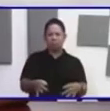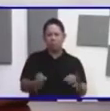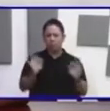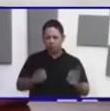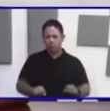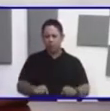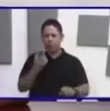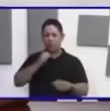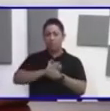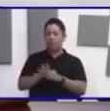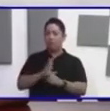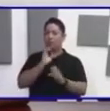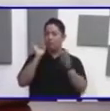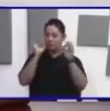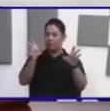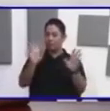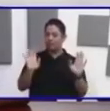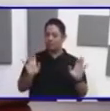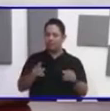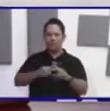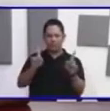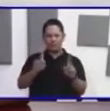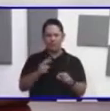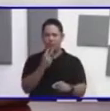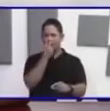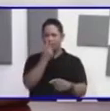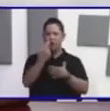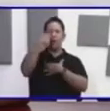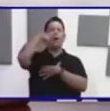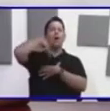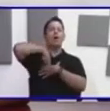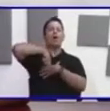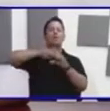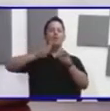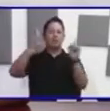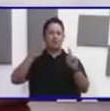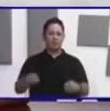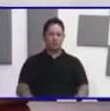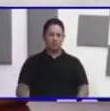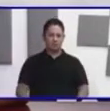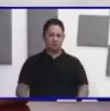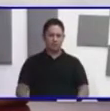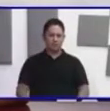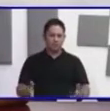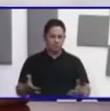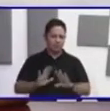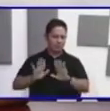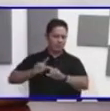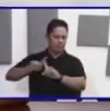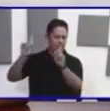del COVID-19, a tener que tener a las personas entubadas y ayudándolas a darle la asistencia para que puedan mantenerse con